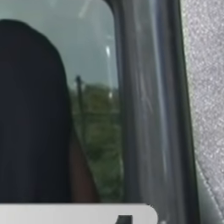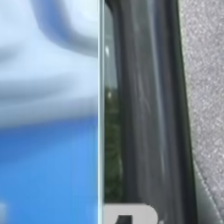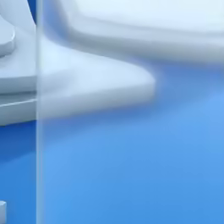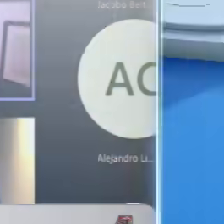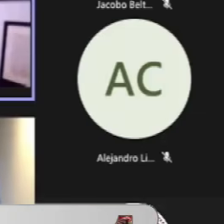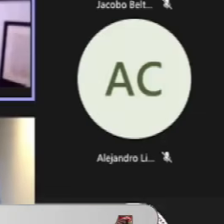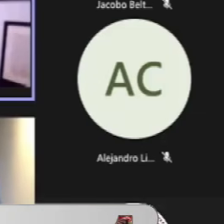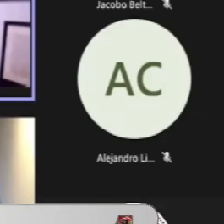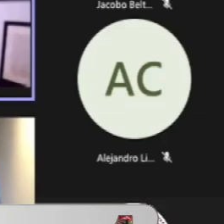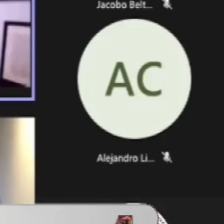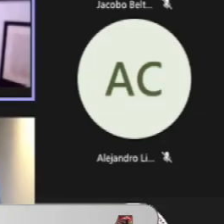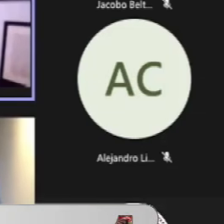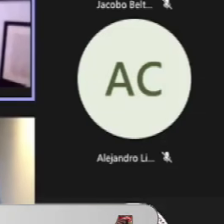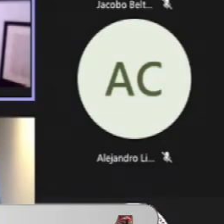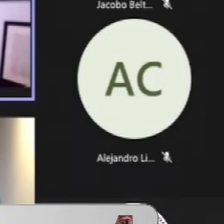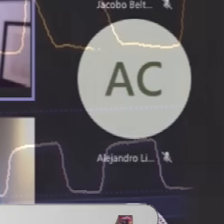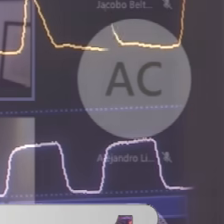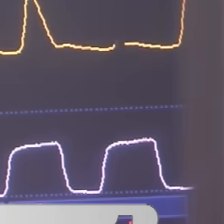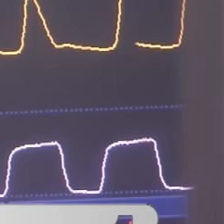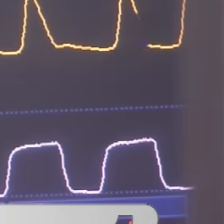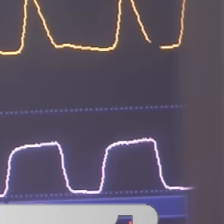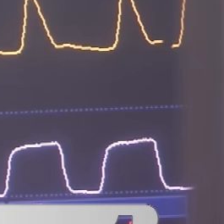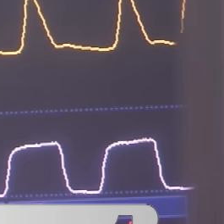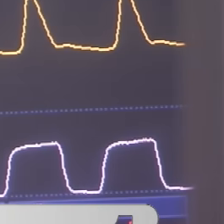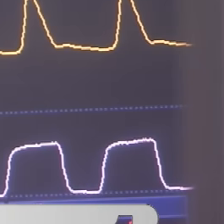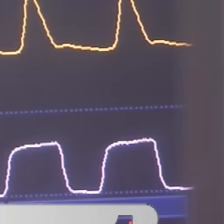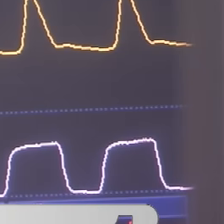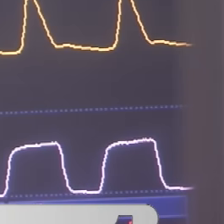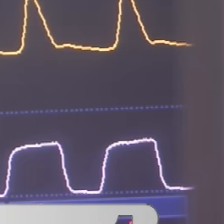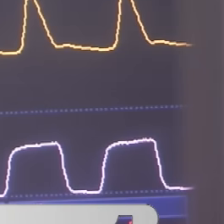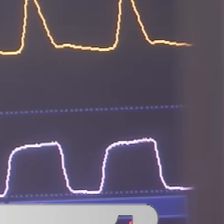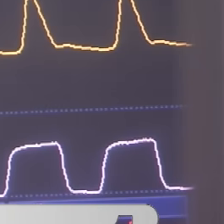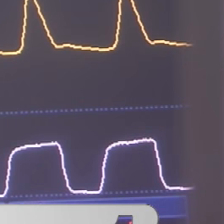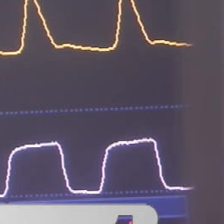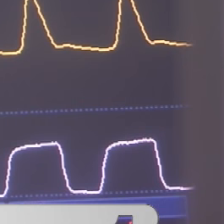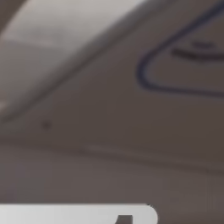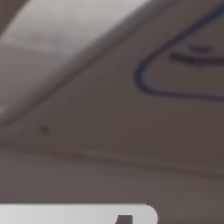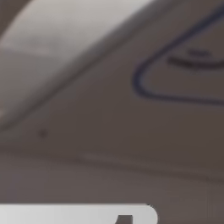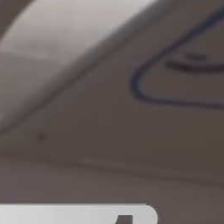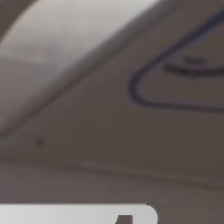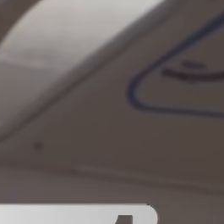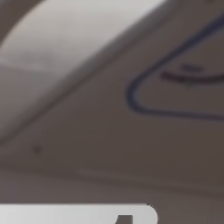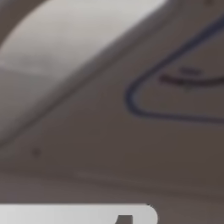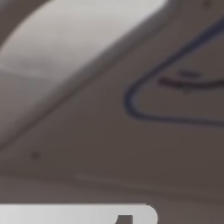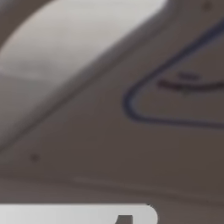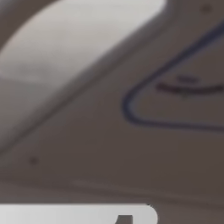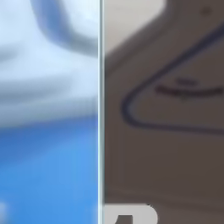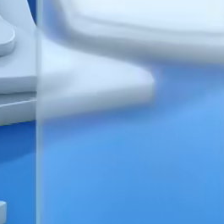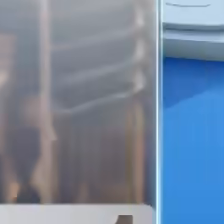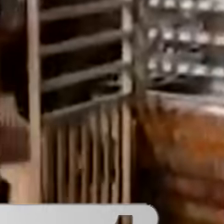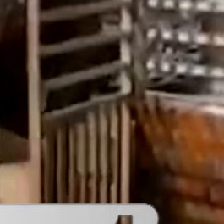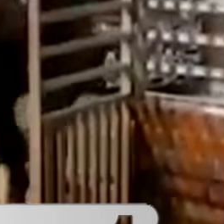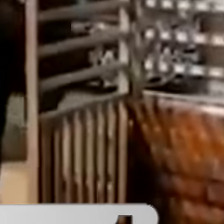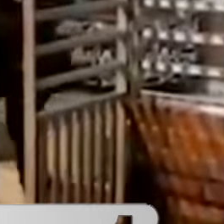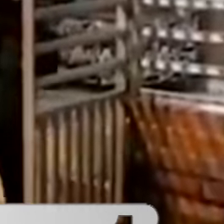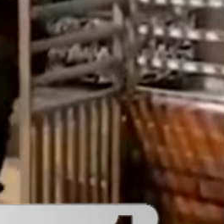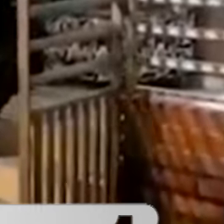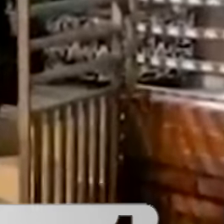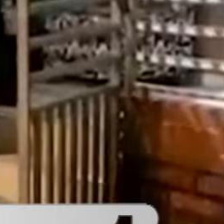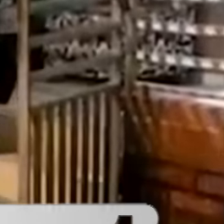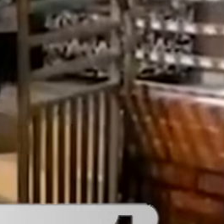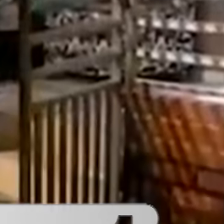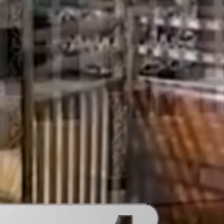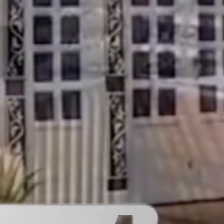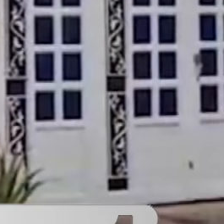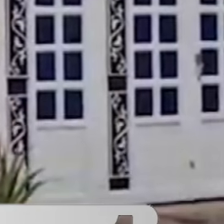Cartagena. Corte flexibiliza aplicación de eutanasia para enfermedades no terminales. Capturan a